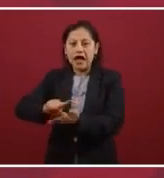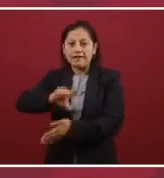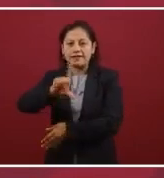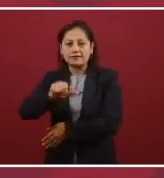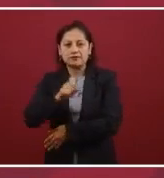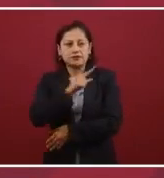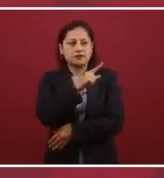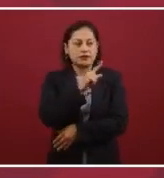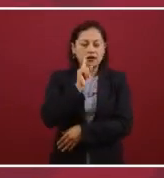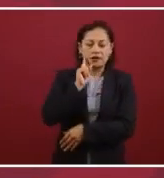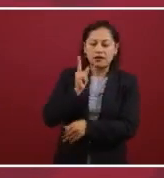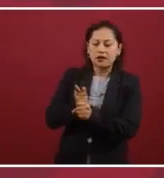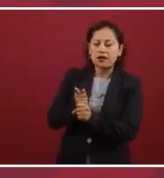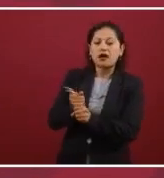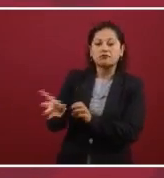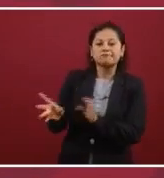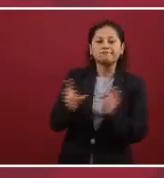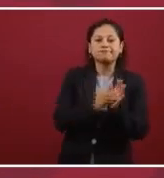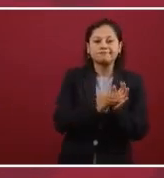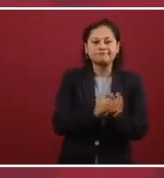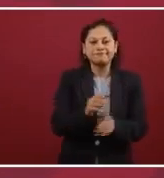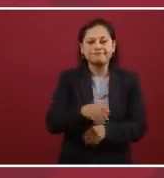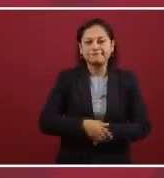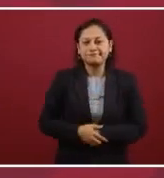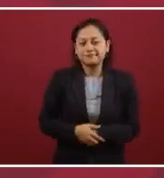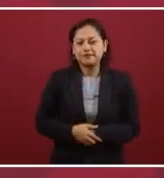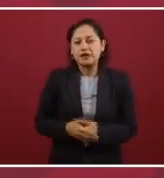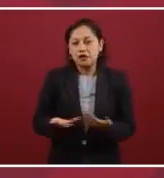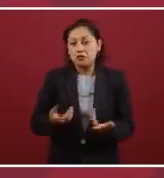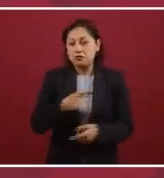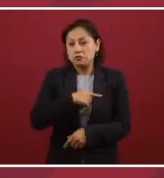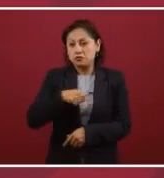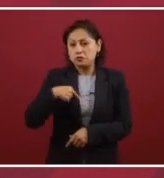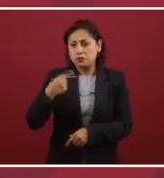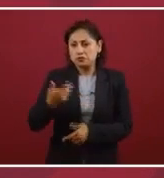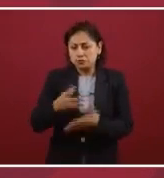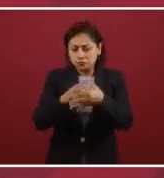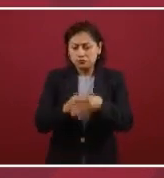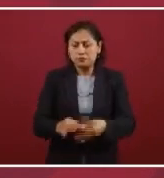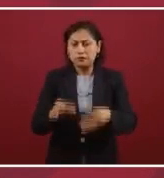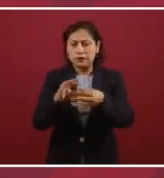también de las empresas y de su responsabilidad